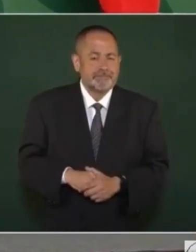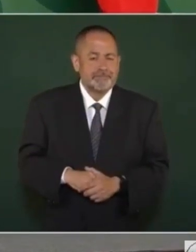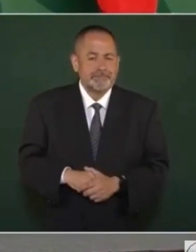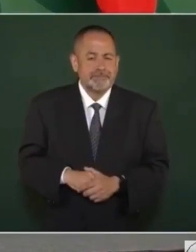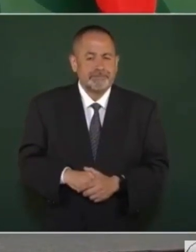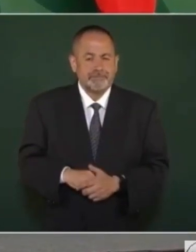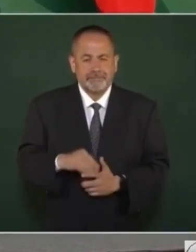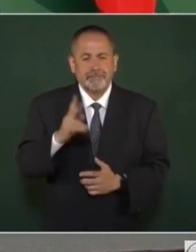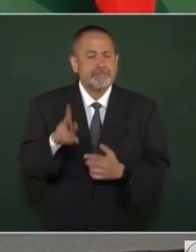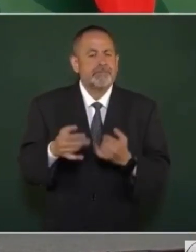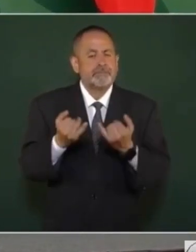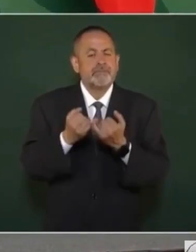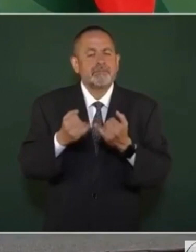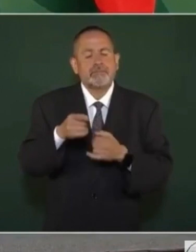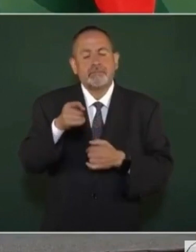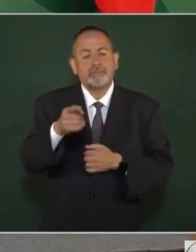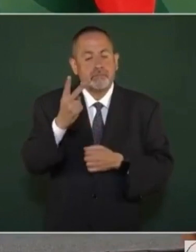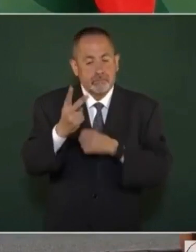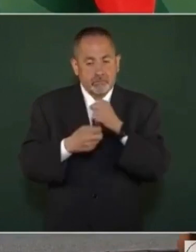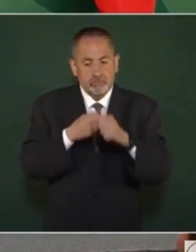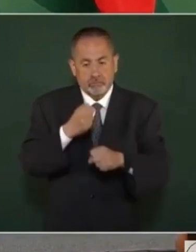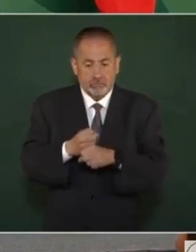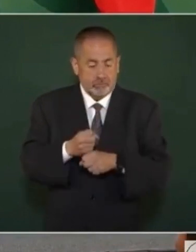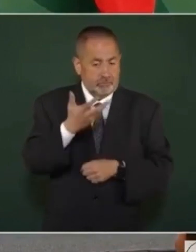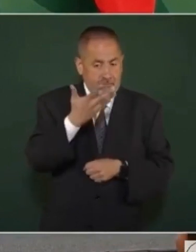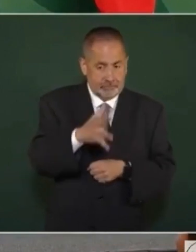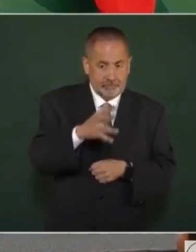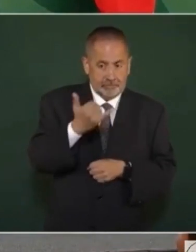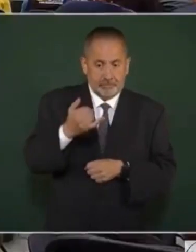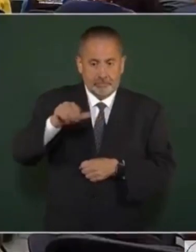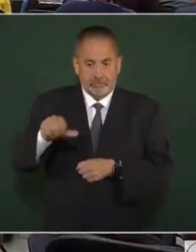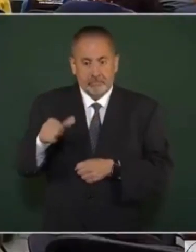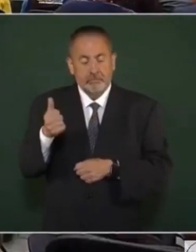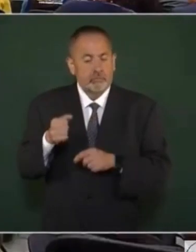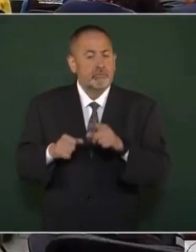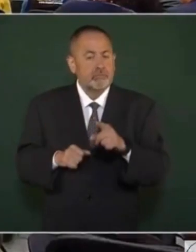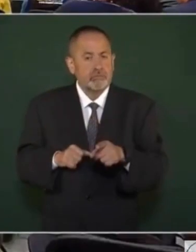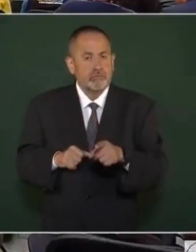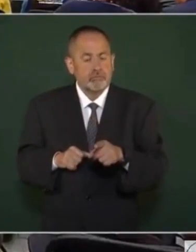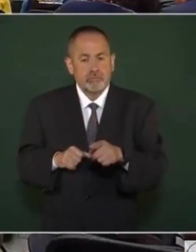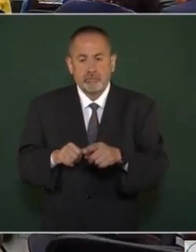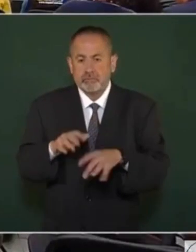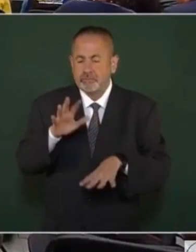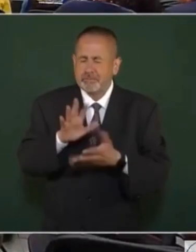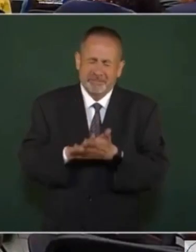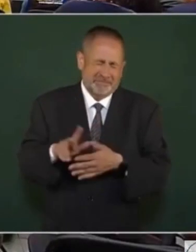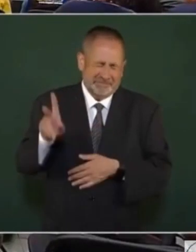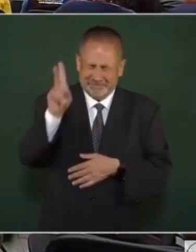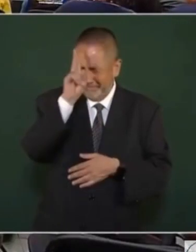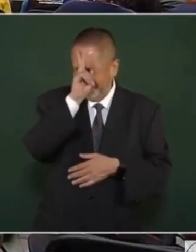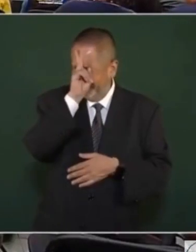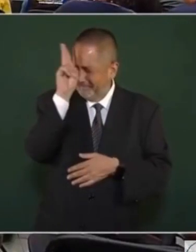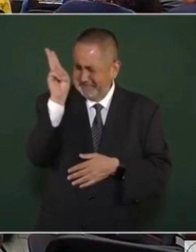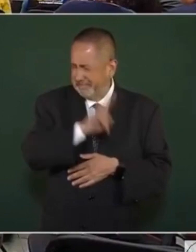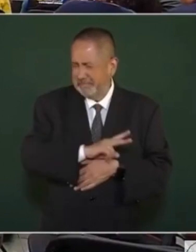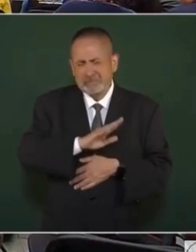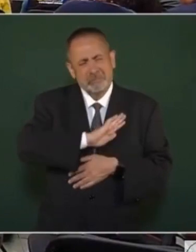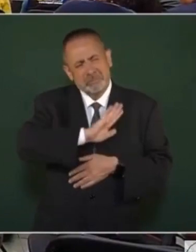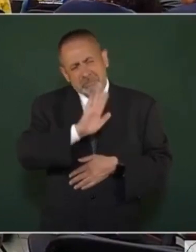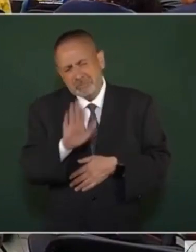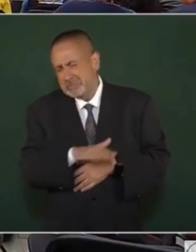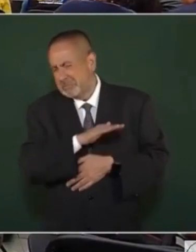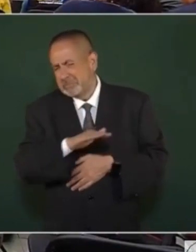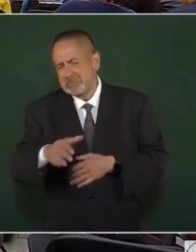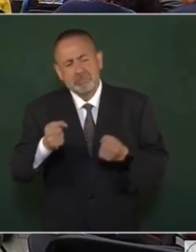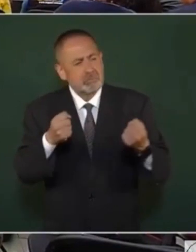aquí, estos 2 años, 10 y 11, son los mayores índices de letalidad.